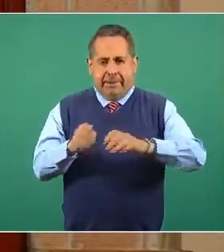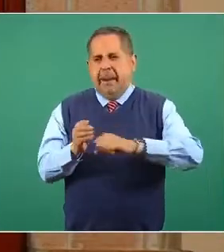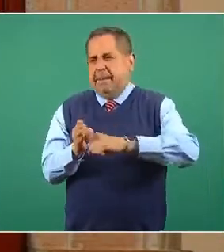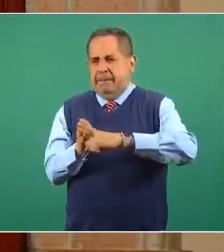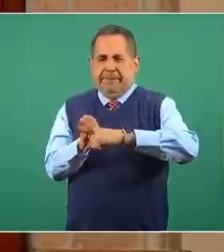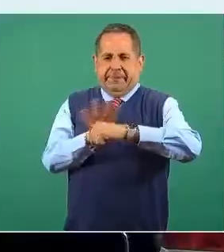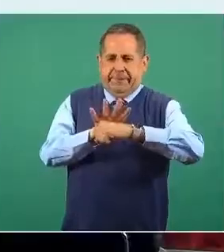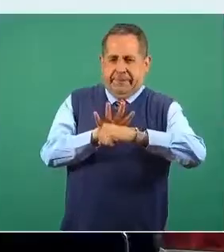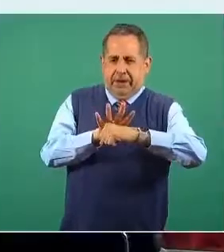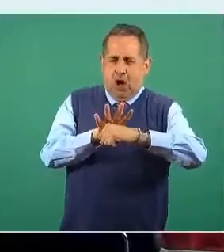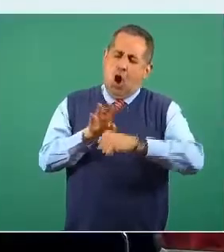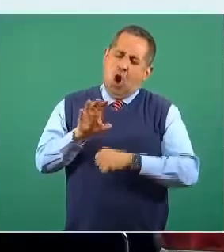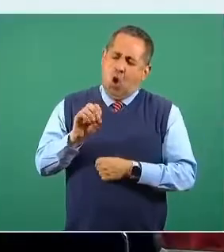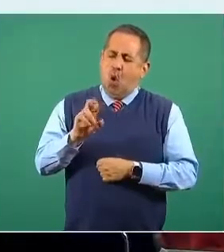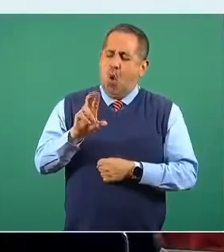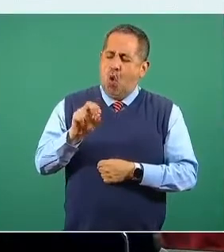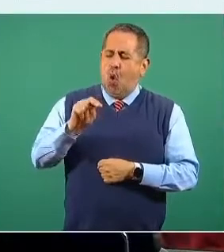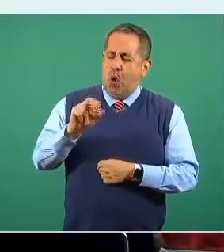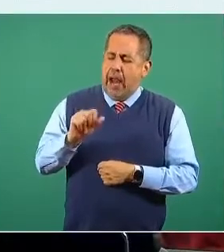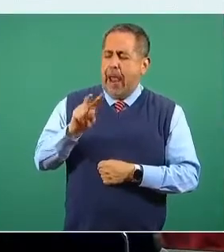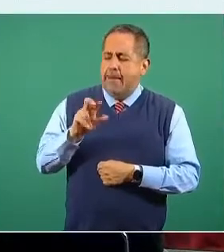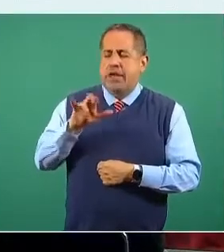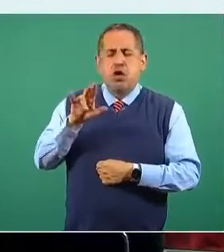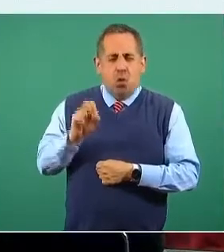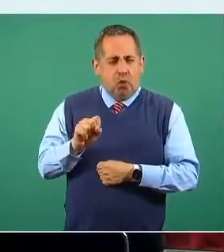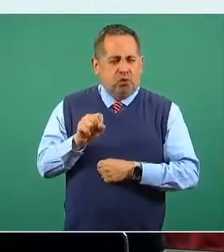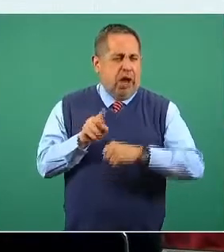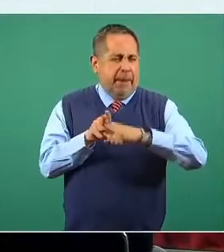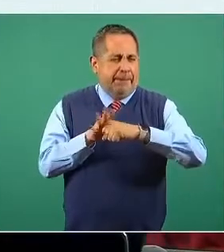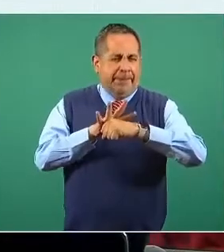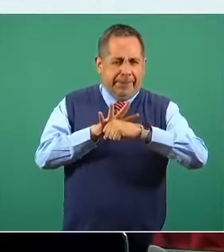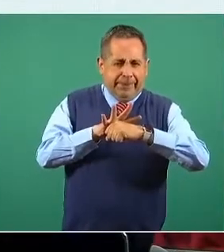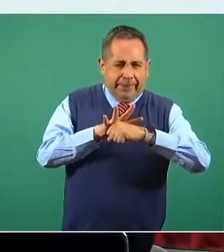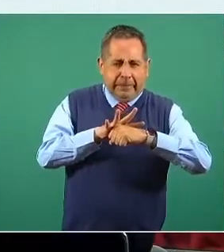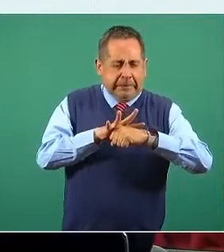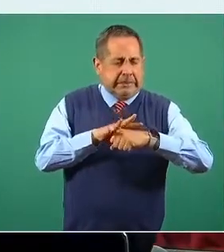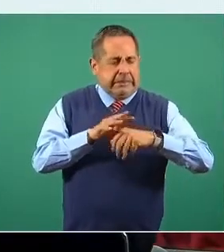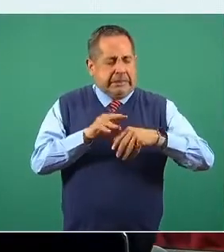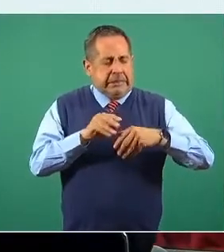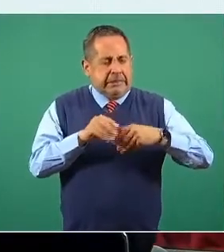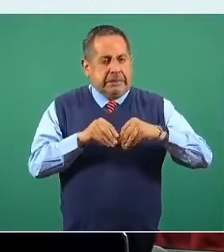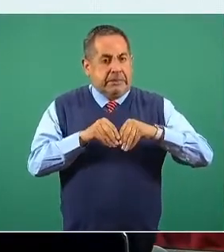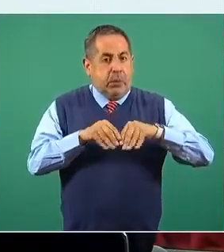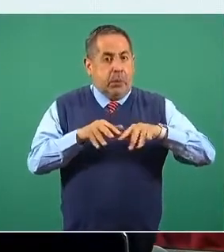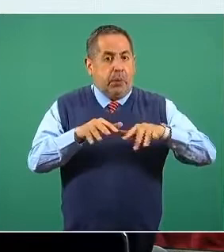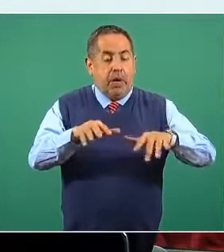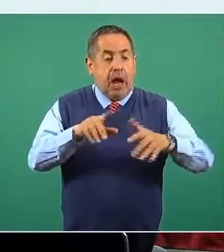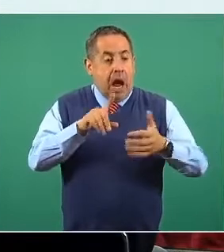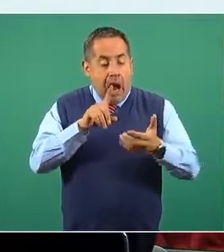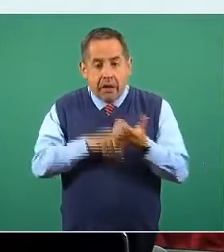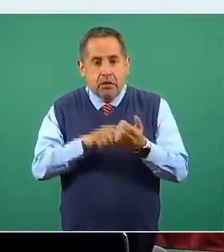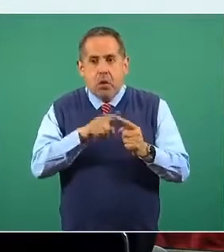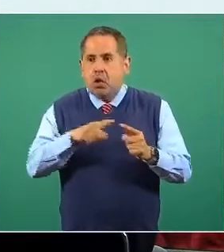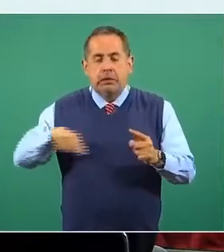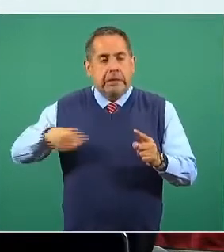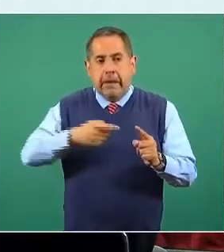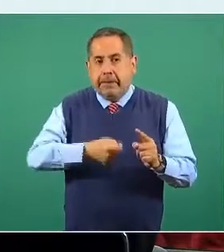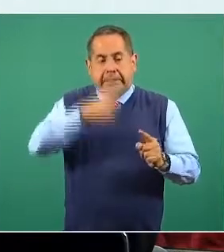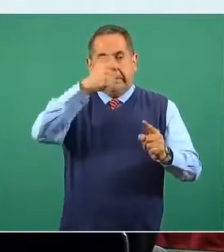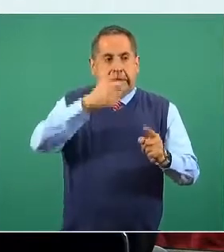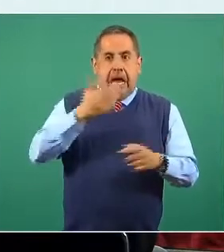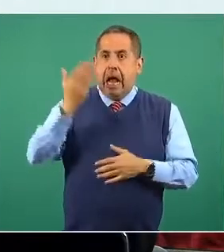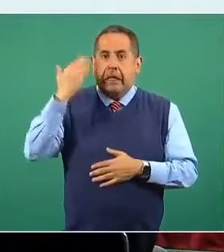el que estaba involucrado en la generación de estos casos, pero que además este coronavirus no se conocía o no había